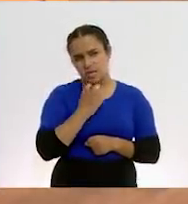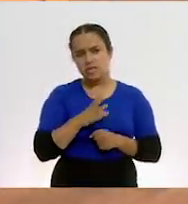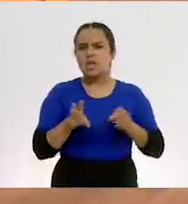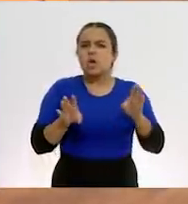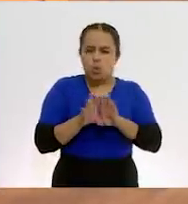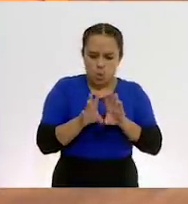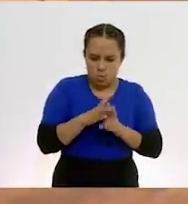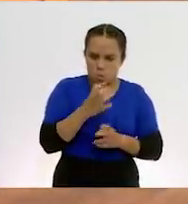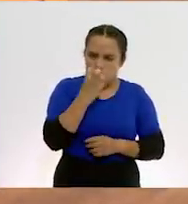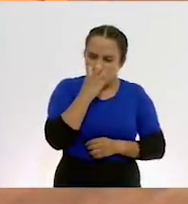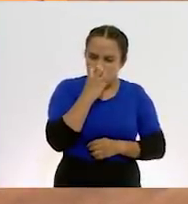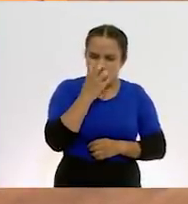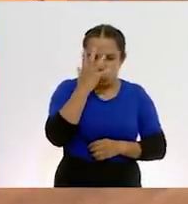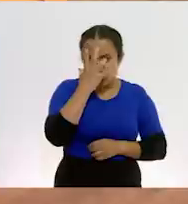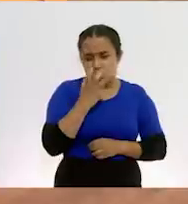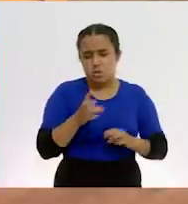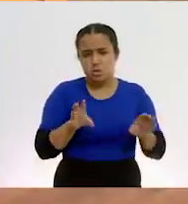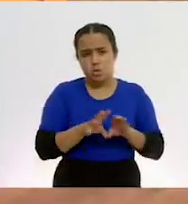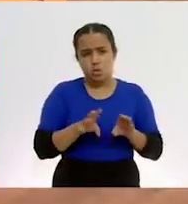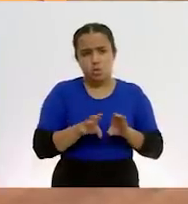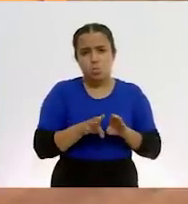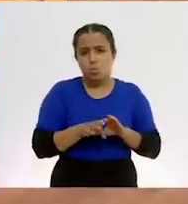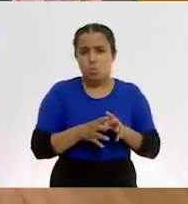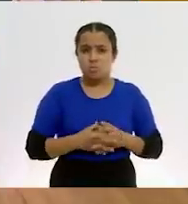oso triste? A ver.